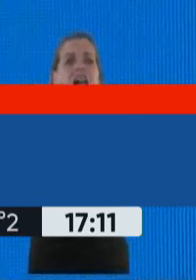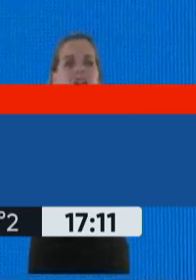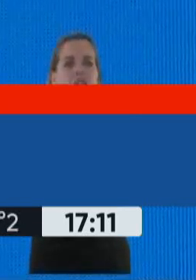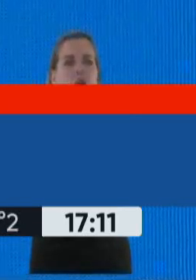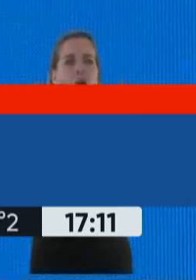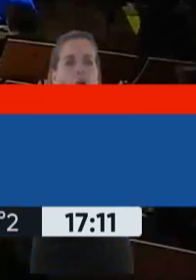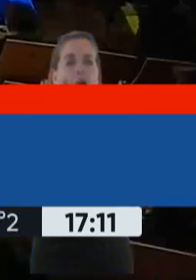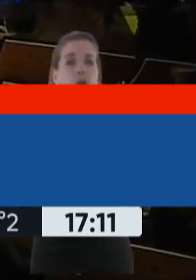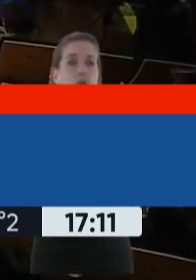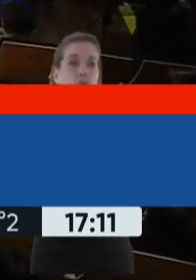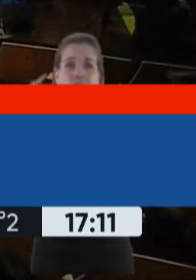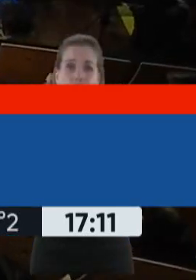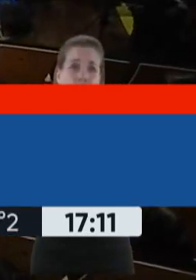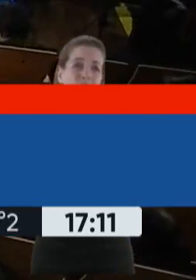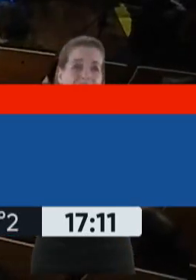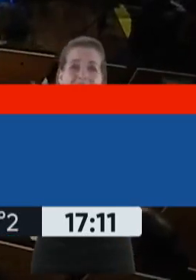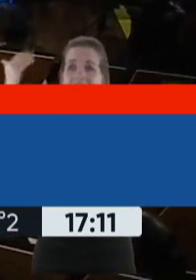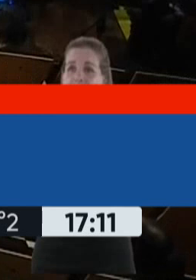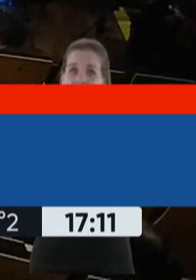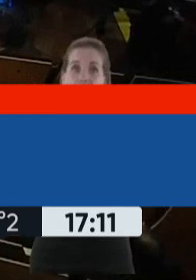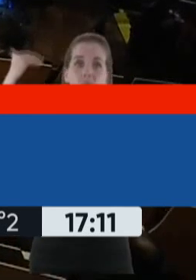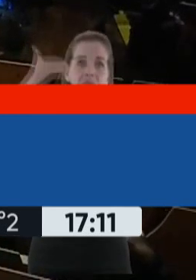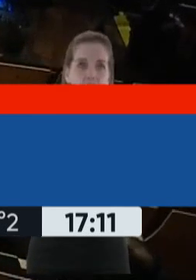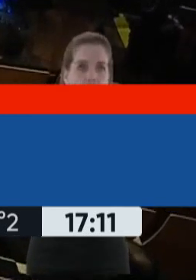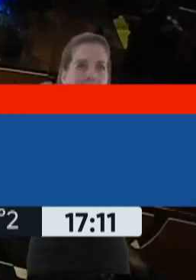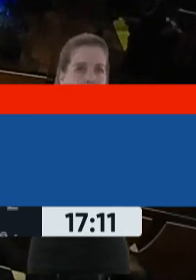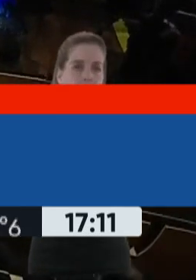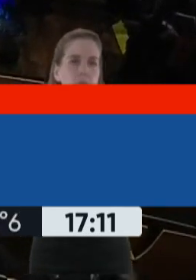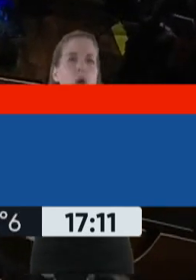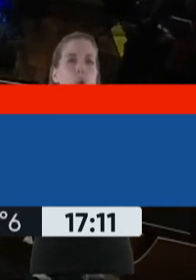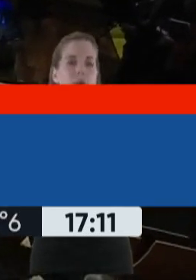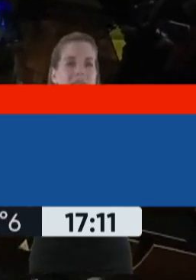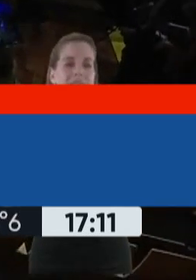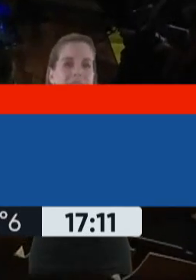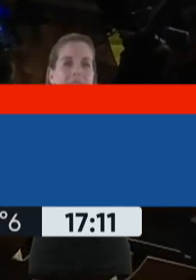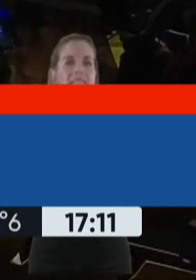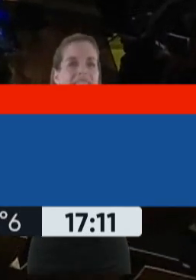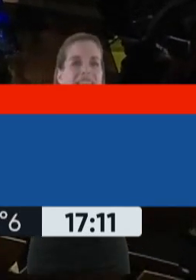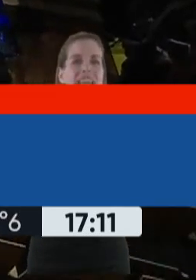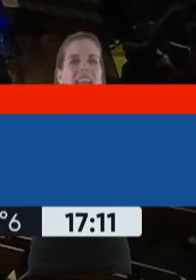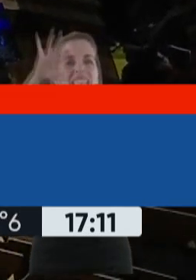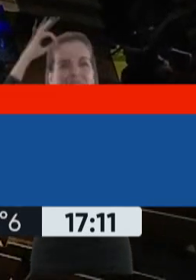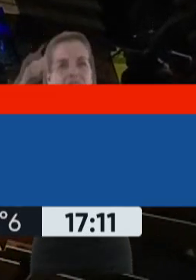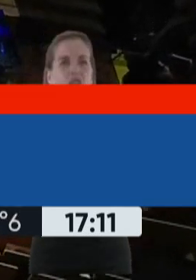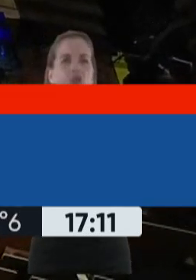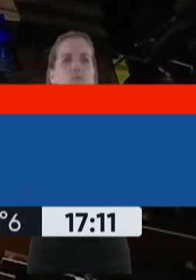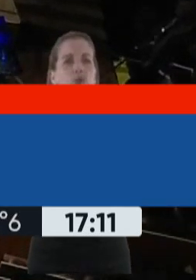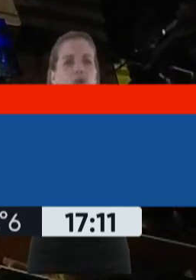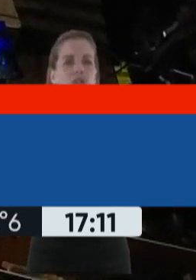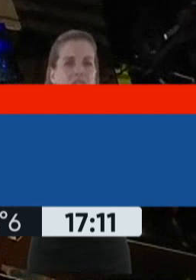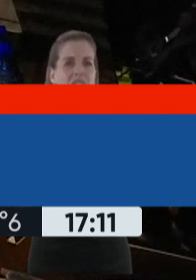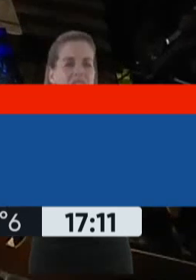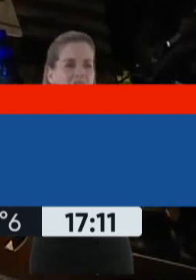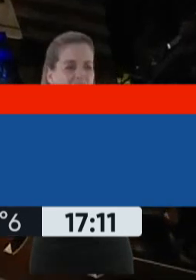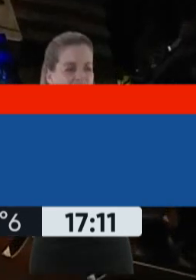Todo este tiempo nosotros sentimos que con la ausencia de todas sus producciones, de sus actuaciones, de su música, de